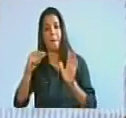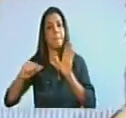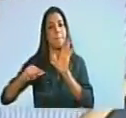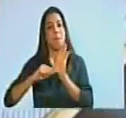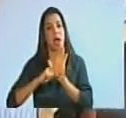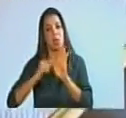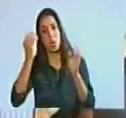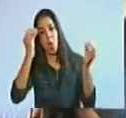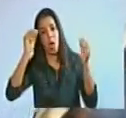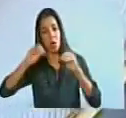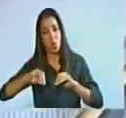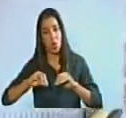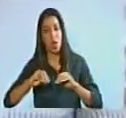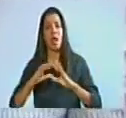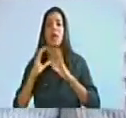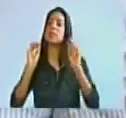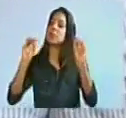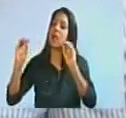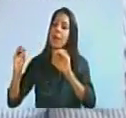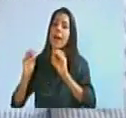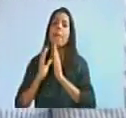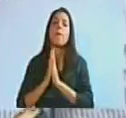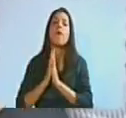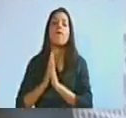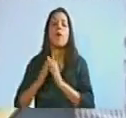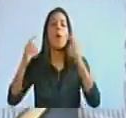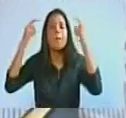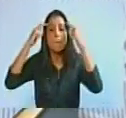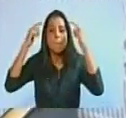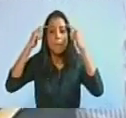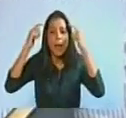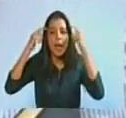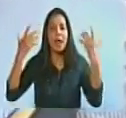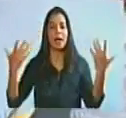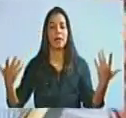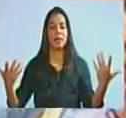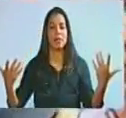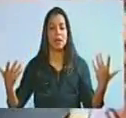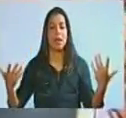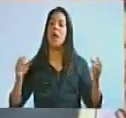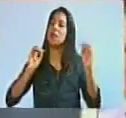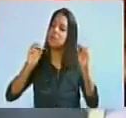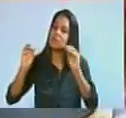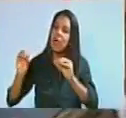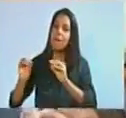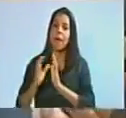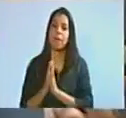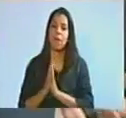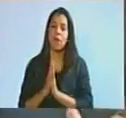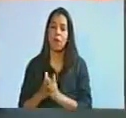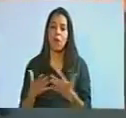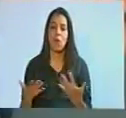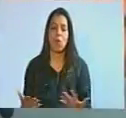acordados, es a la racionalidad. Hay que llamar, hay que hacer un llamado